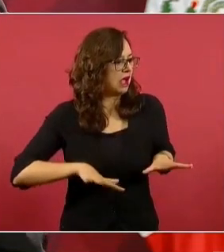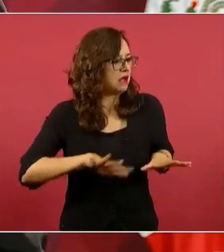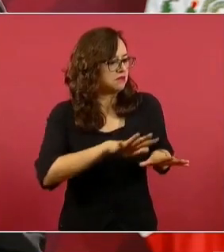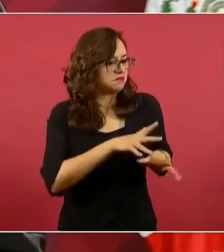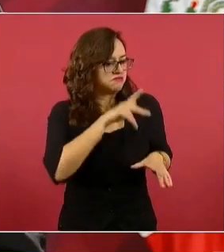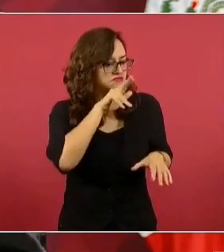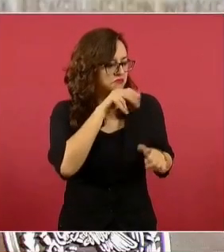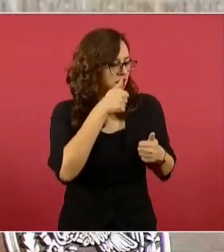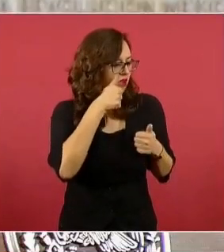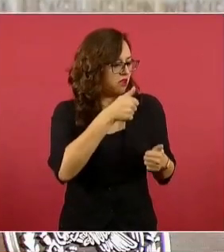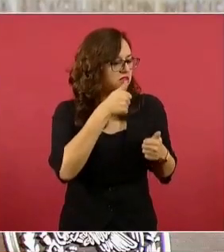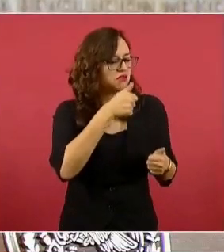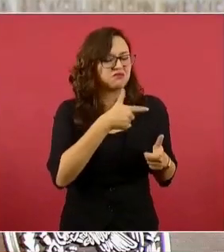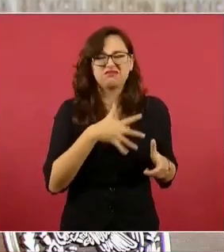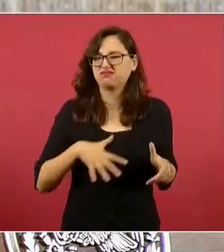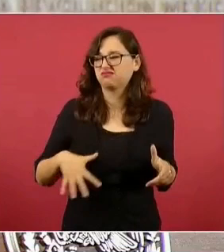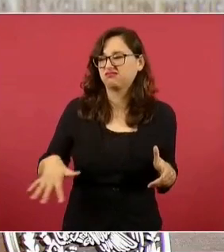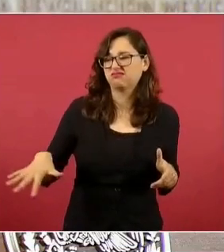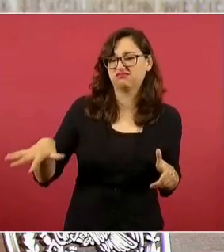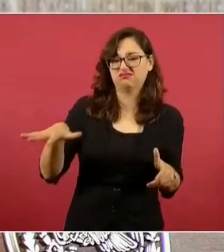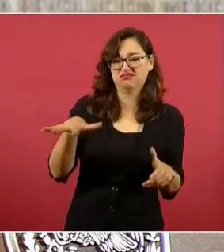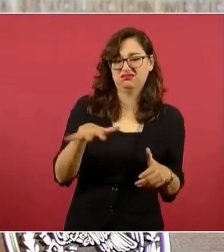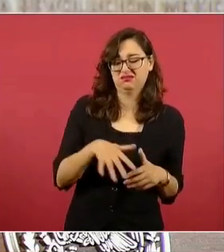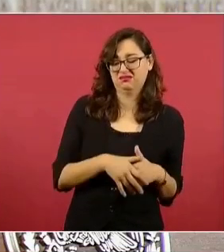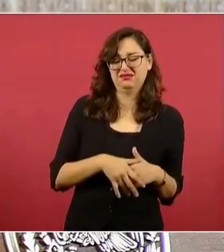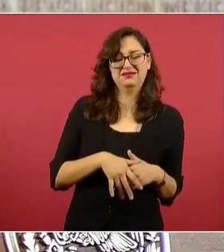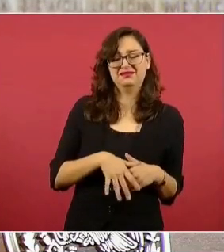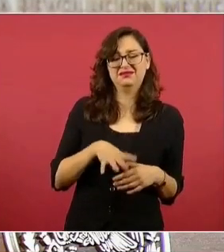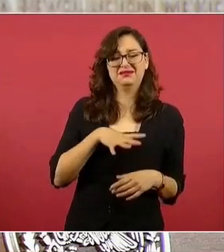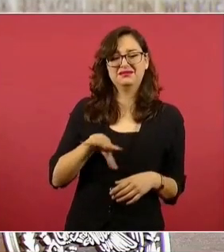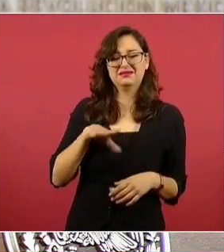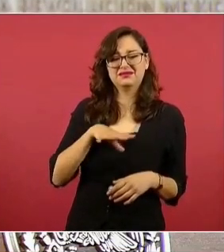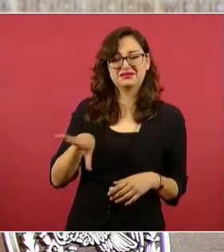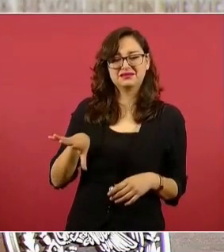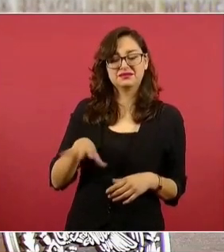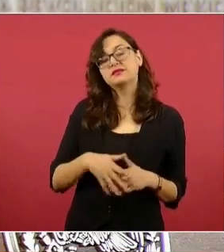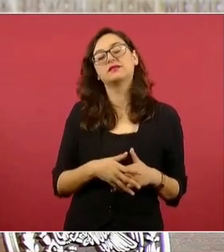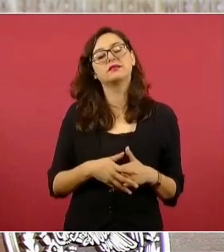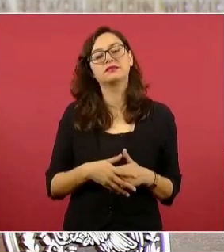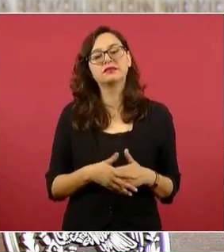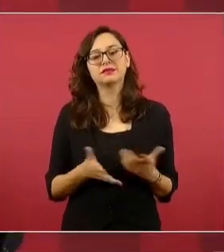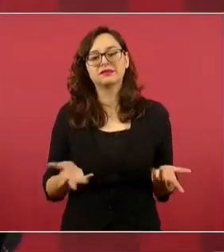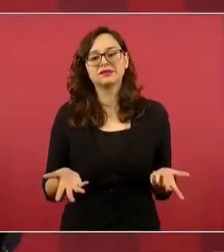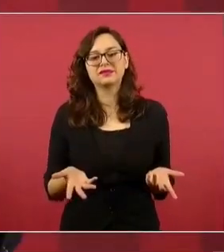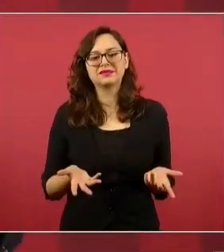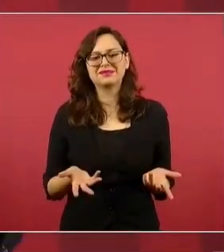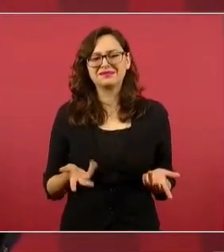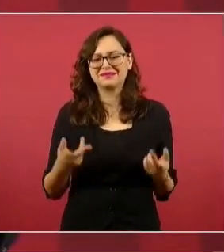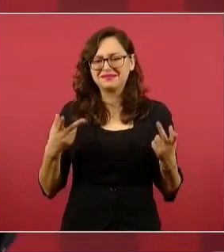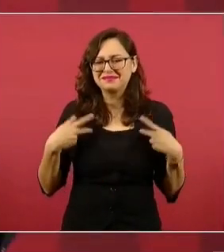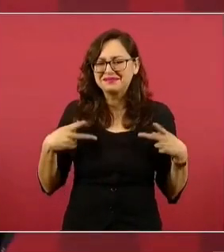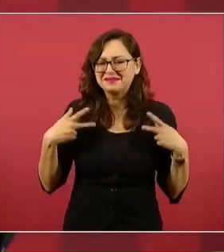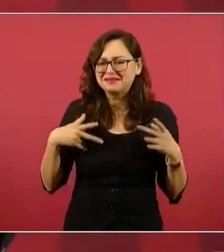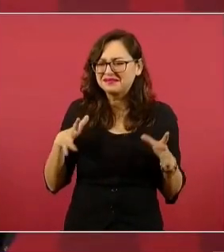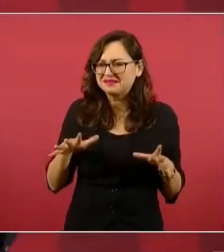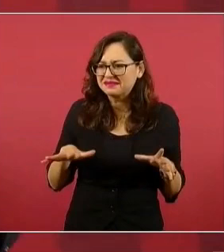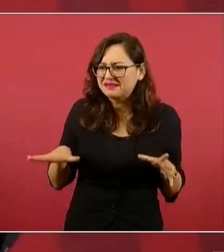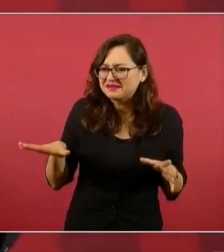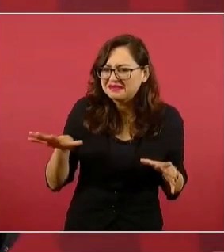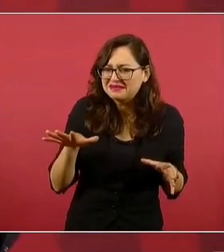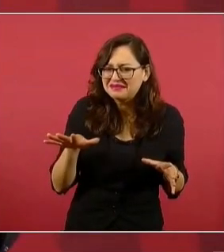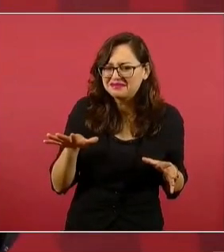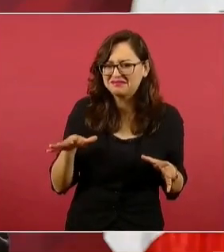no te preocupes por los demás. ¿Cómo va a estar pensando en el pueblo? ¿Cómo va a estar